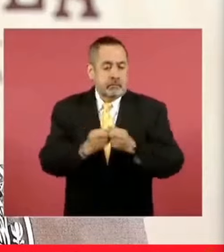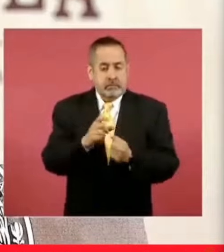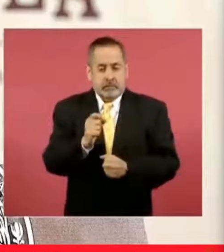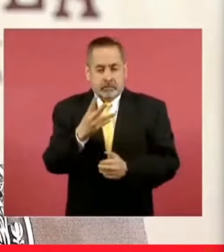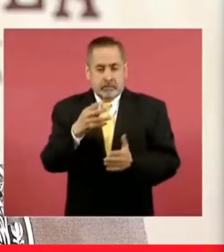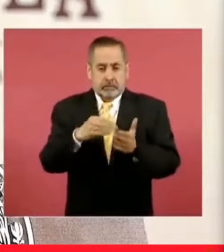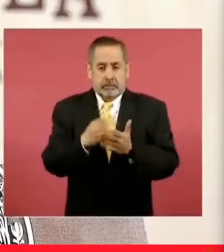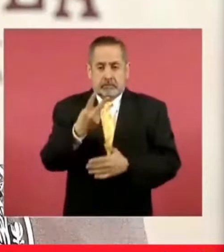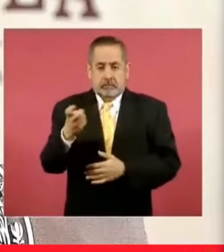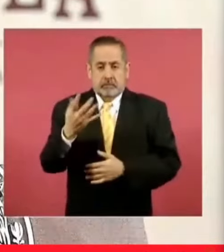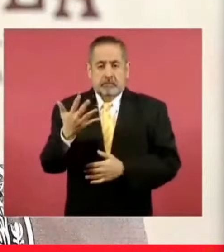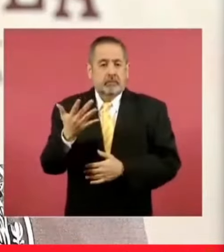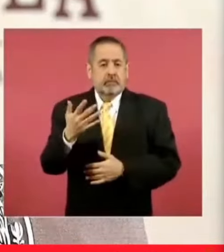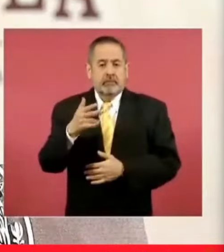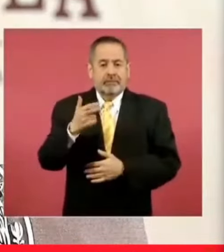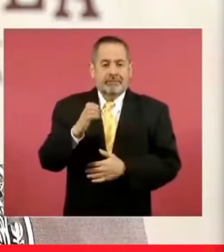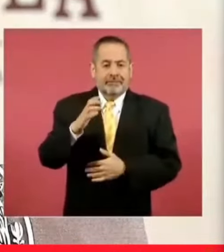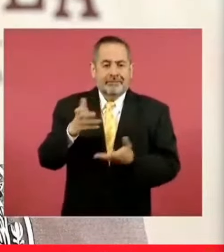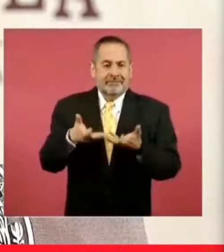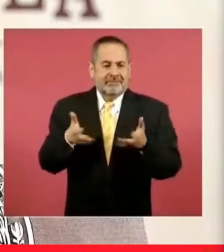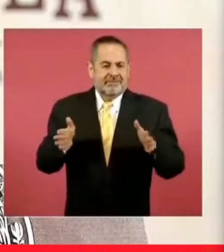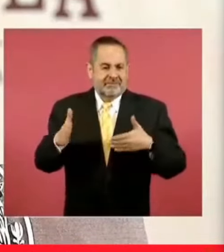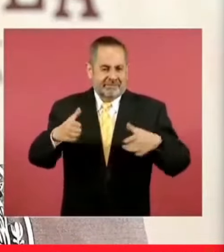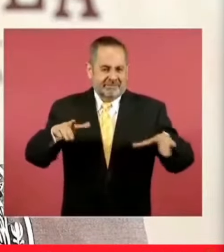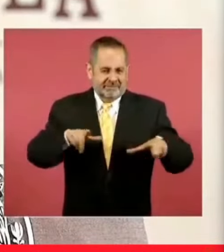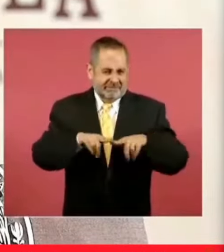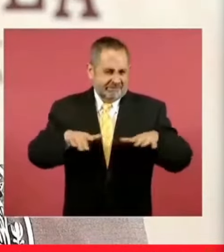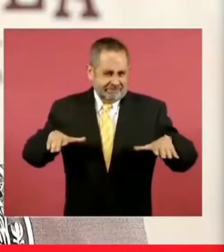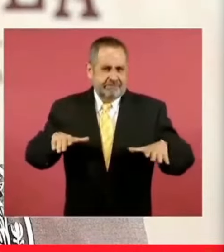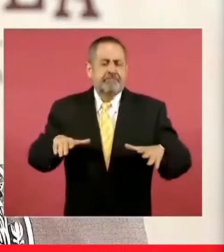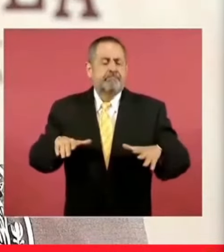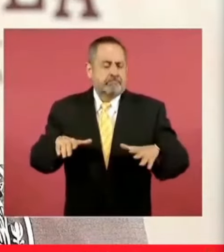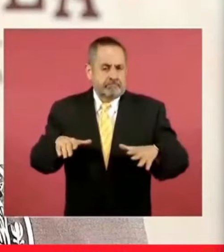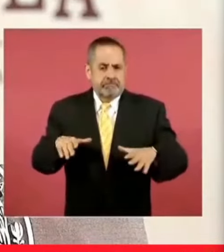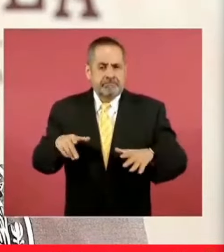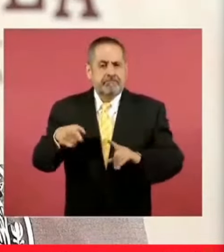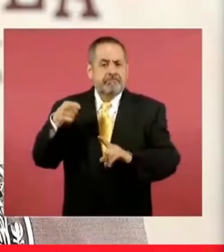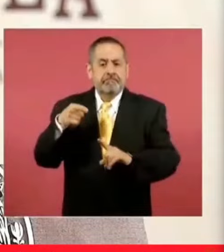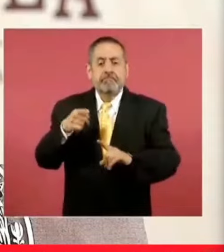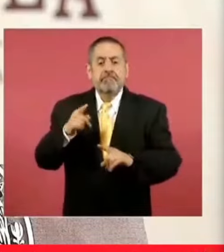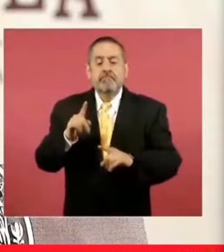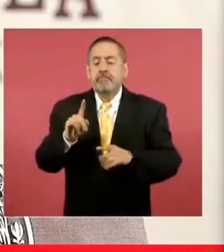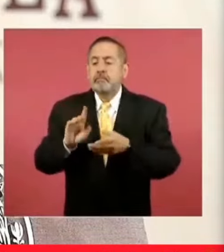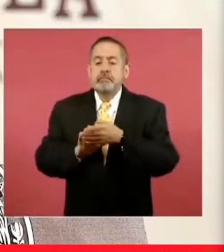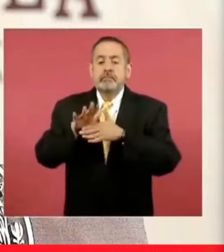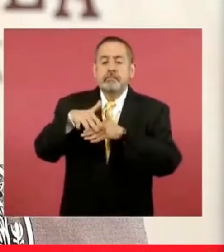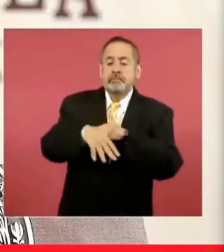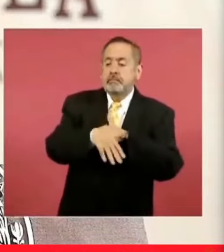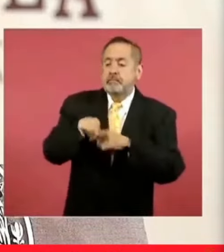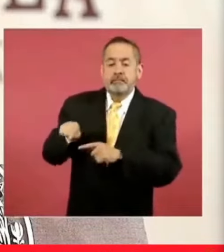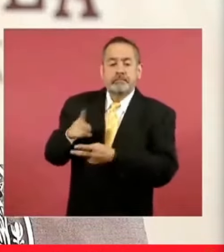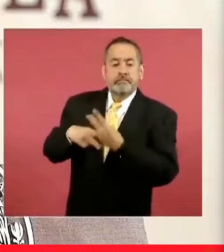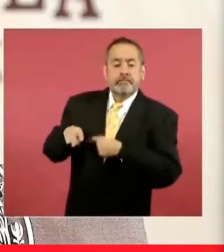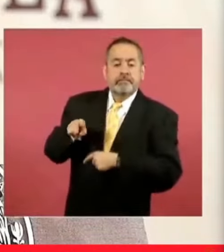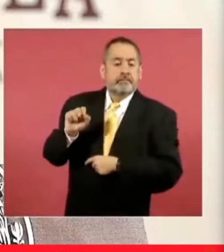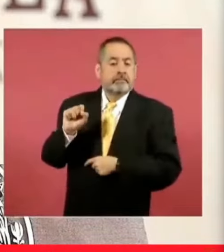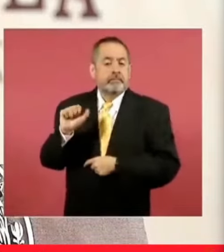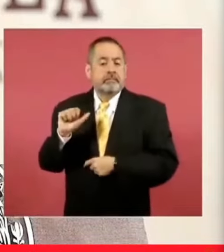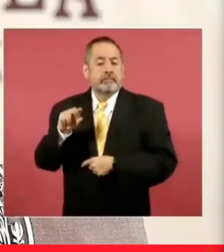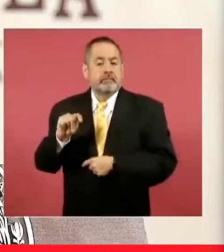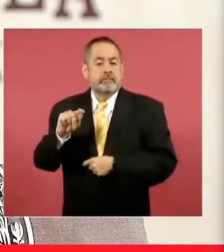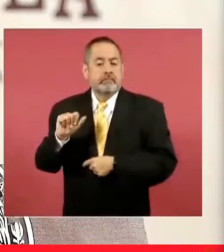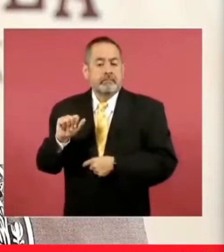250 hectáreas, principalmente regadas con la presa Santa María. Hay otros